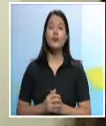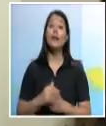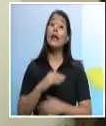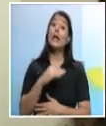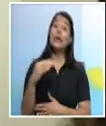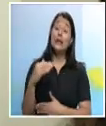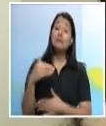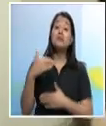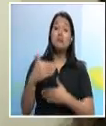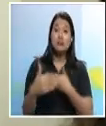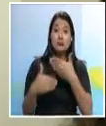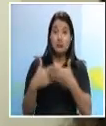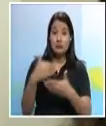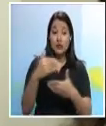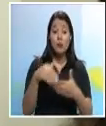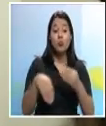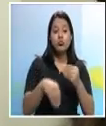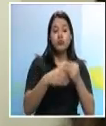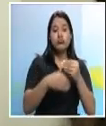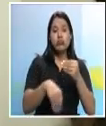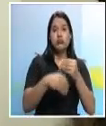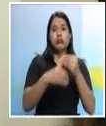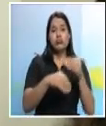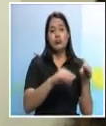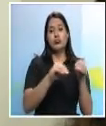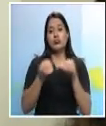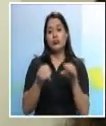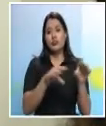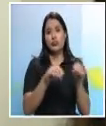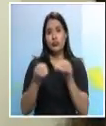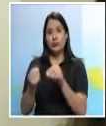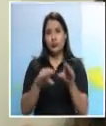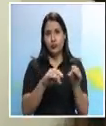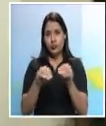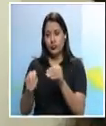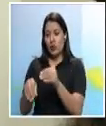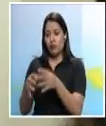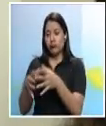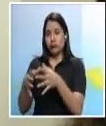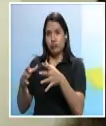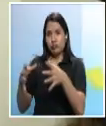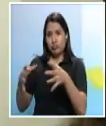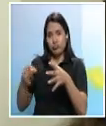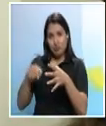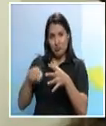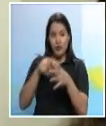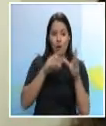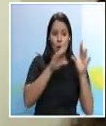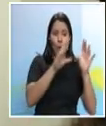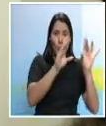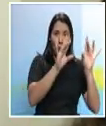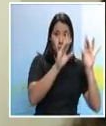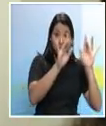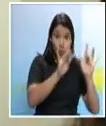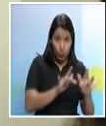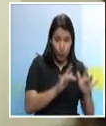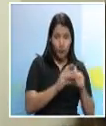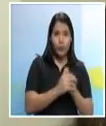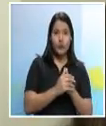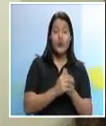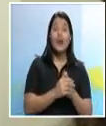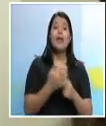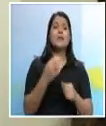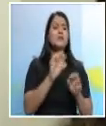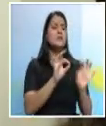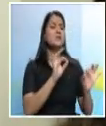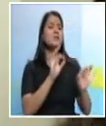y paulatinamente vamos a ir ocupando la totalidad del espacio. Van a tener prioridad